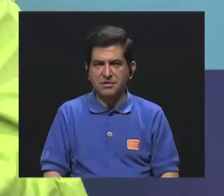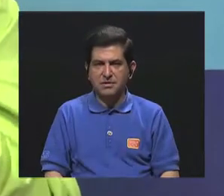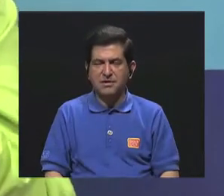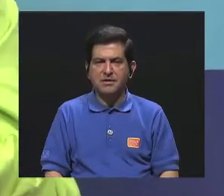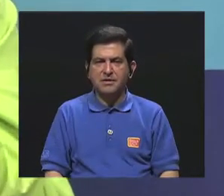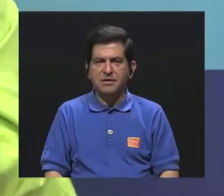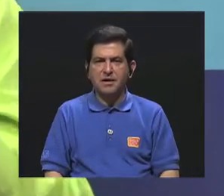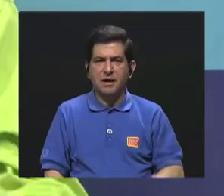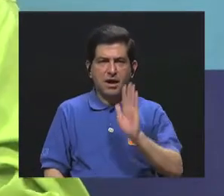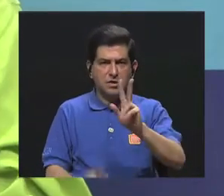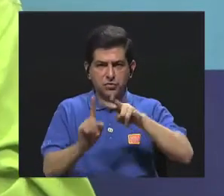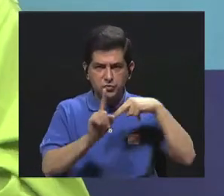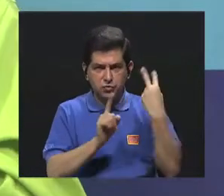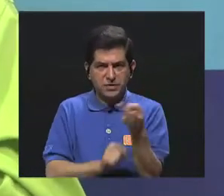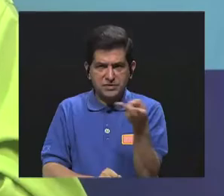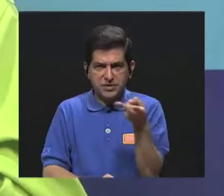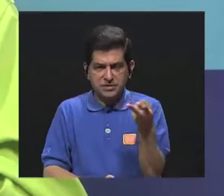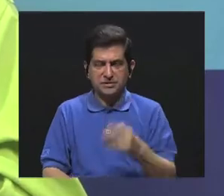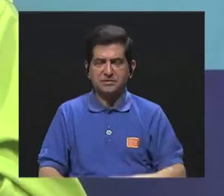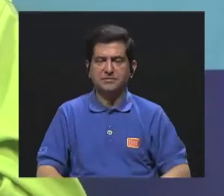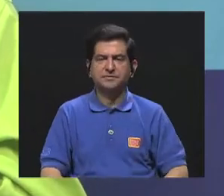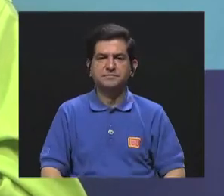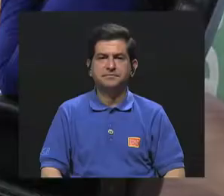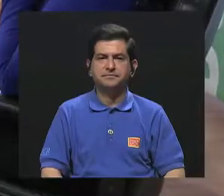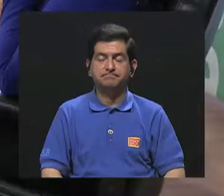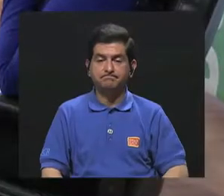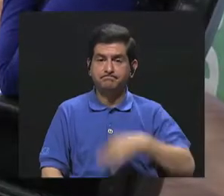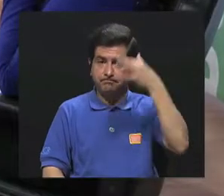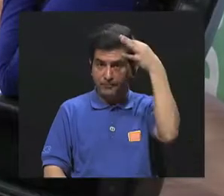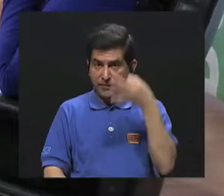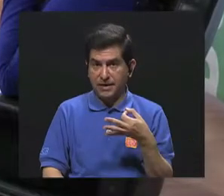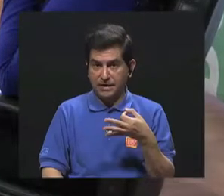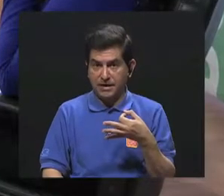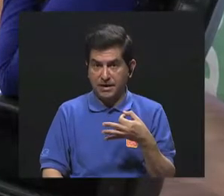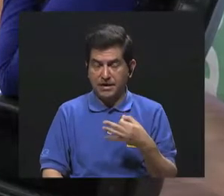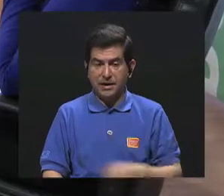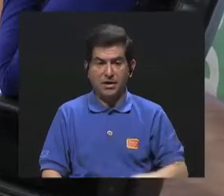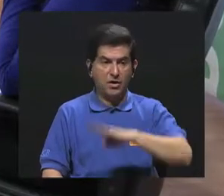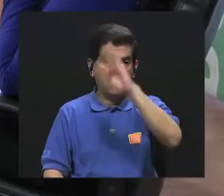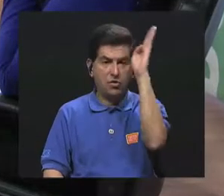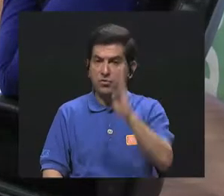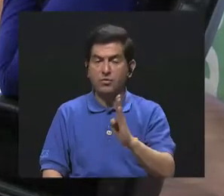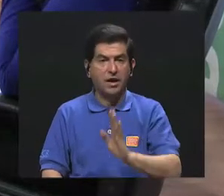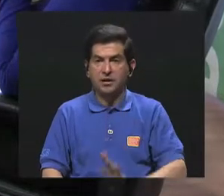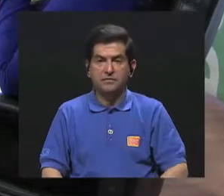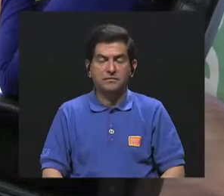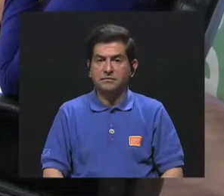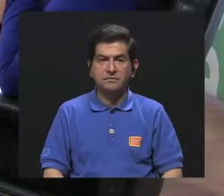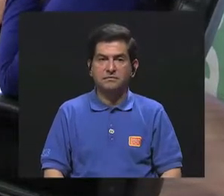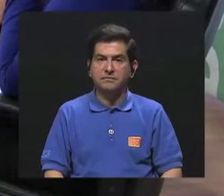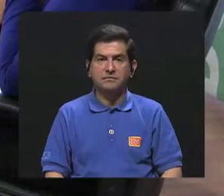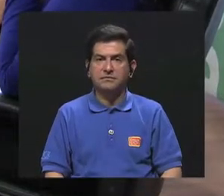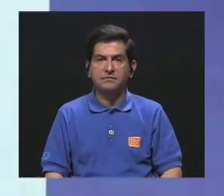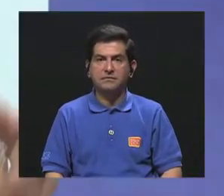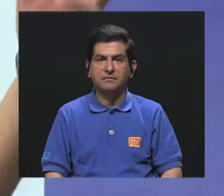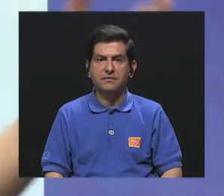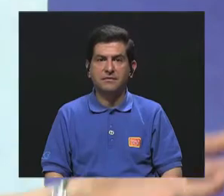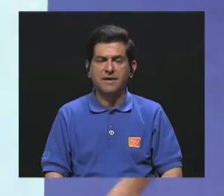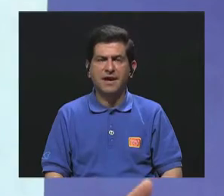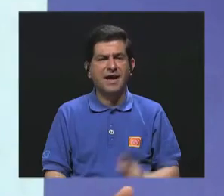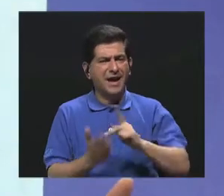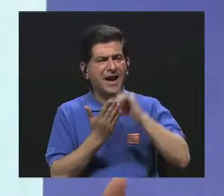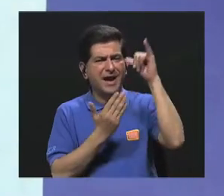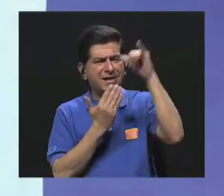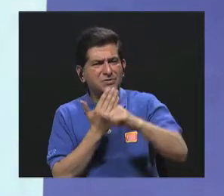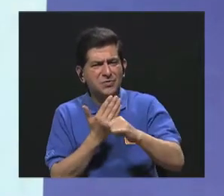desde la, el punto de vista de, la, de las dos? Pues yo creo que es que nunca, más bien, es que como es